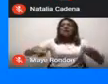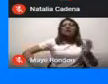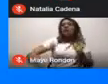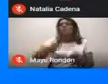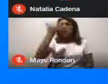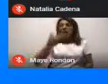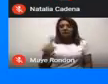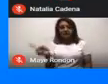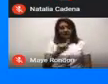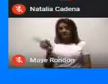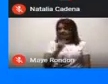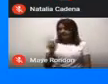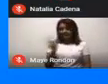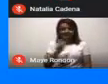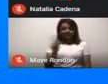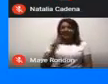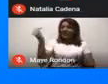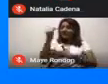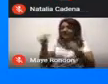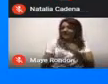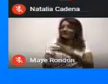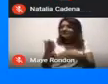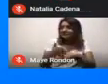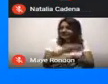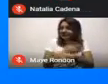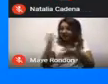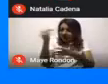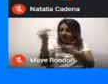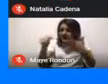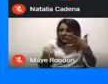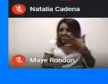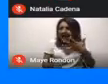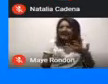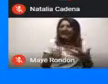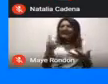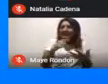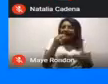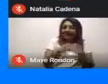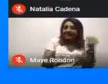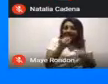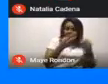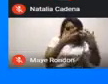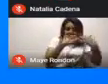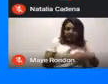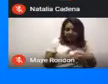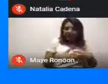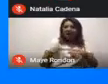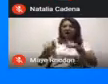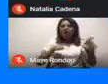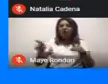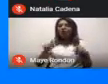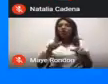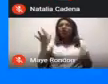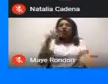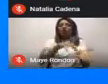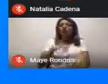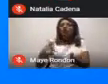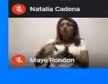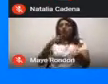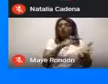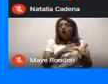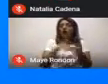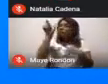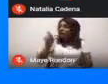para esto han tenido que haber una conjunción de factores entre aquellos que hacen empresa y aquellos destinos, los territorios a donde llega la